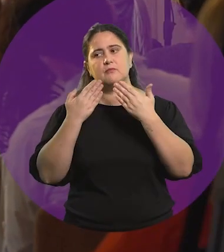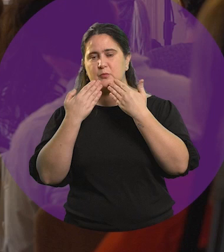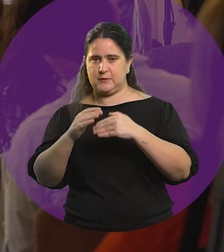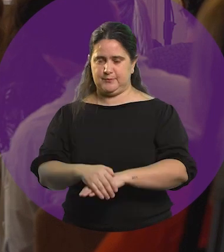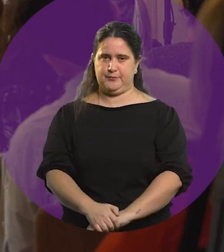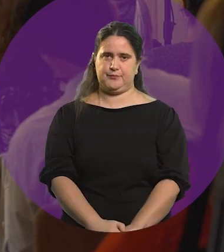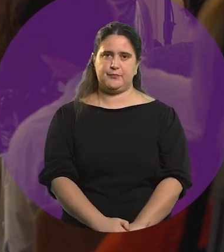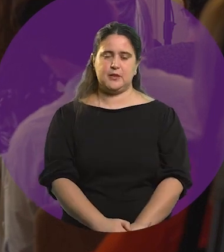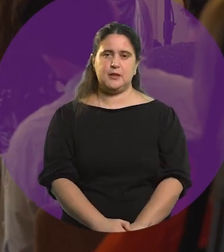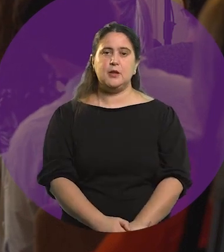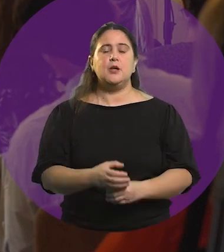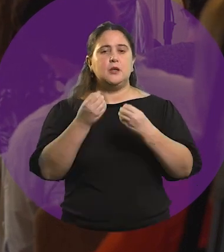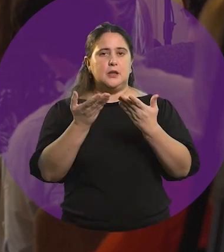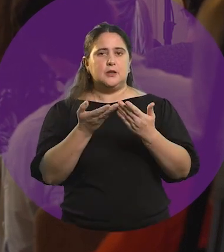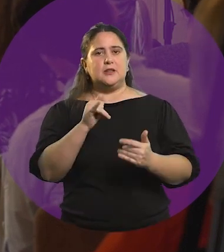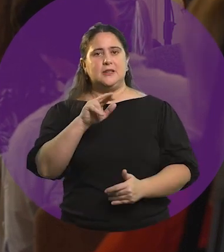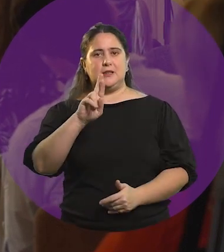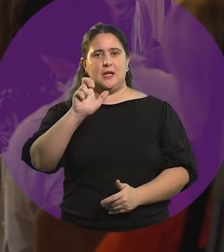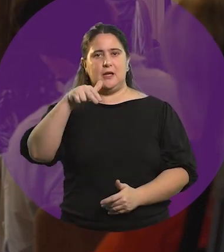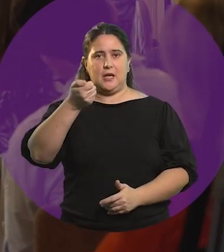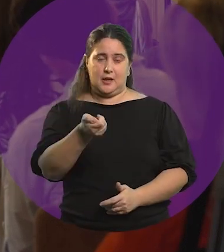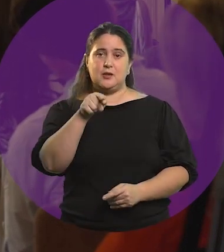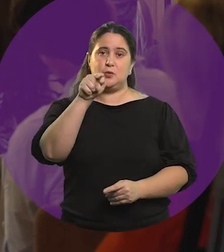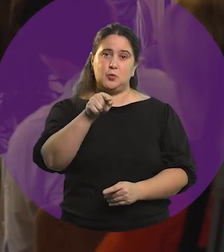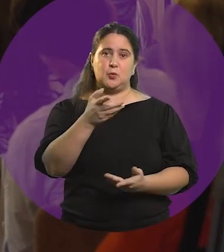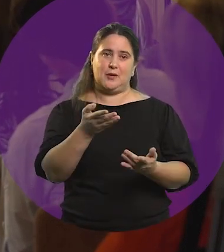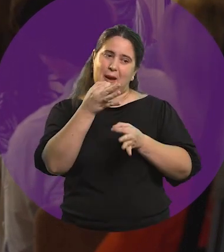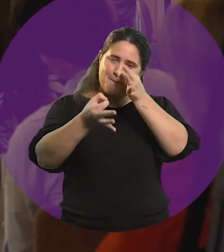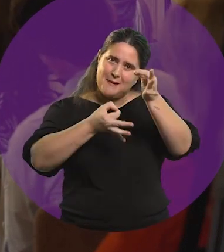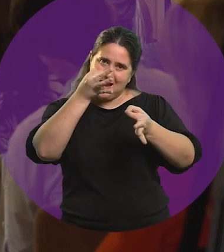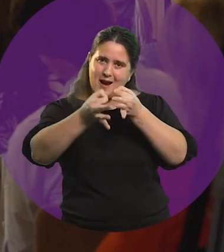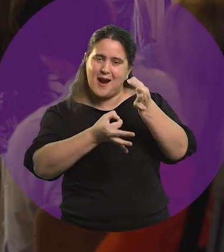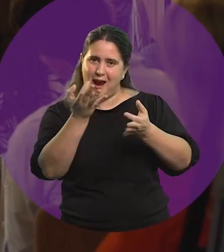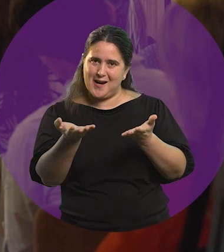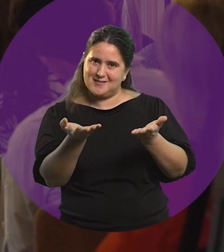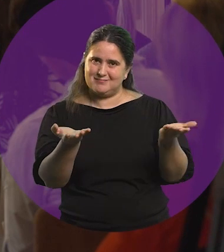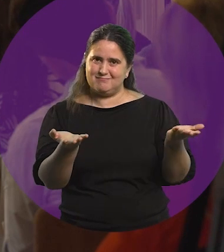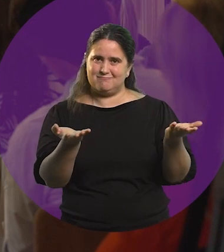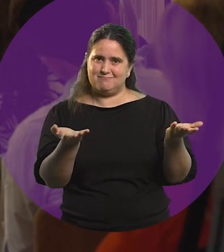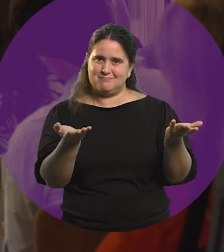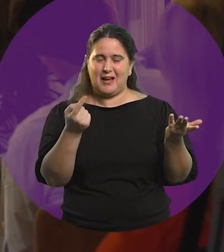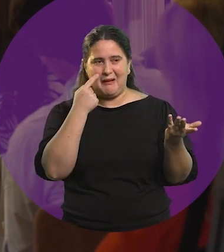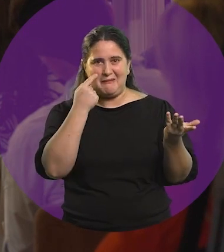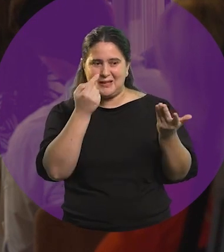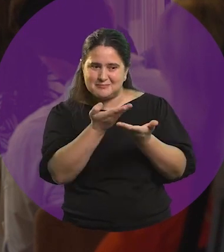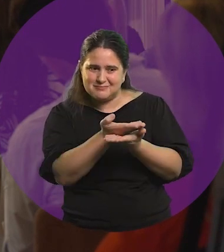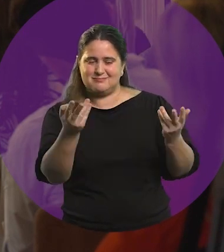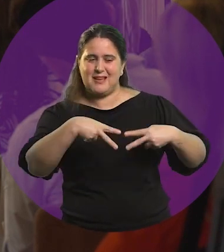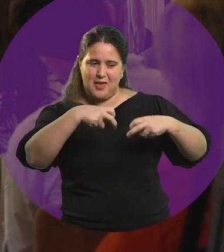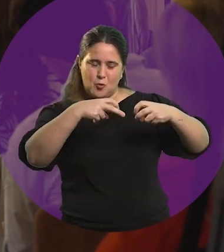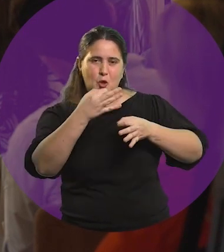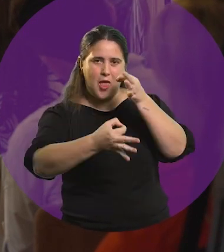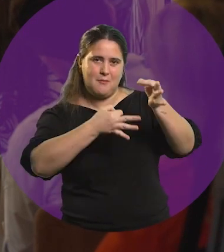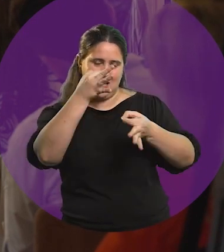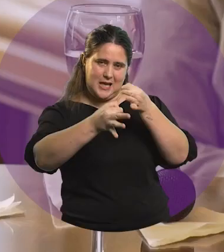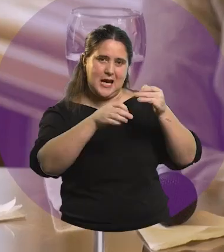Muchísimas gracias. Y bueno, Irene, a vos te toca el rol de explicar un poco, de entrar en el estudio y